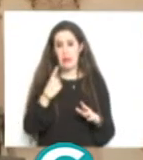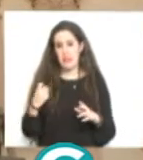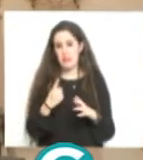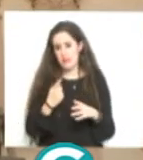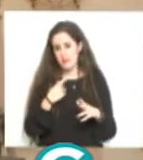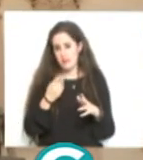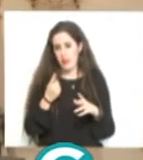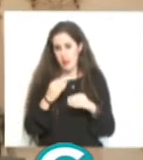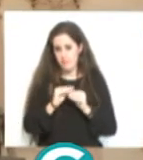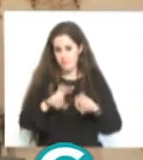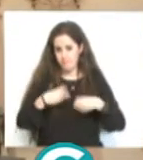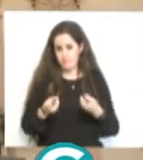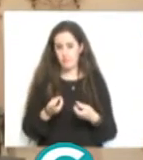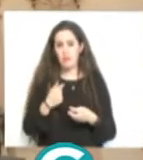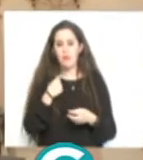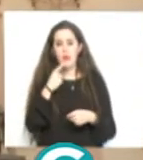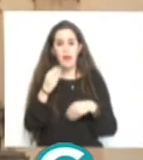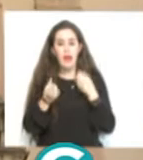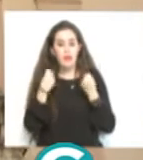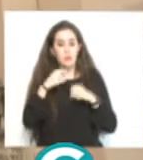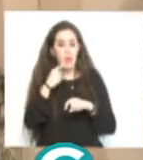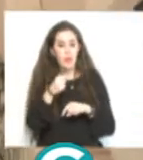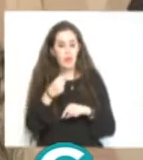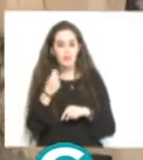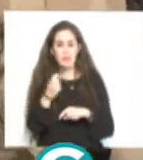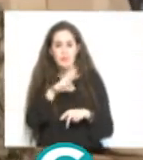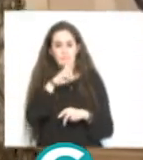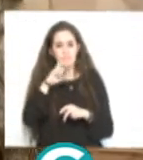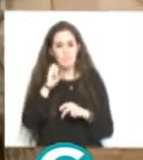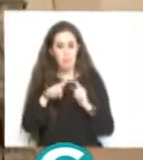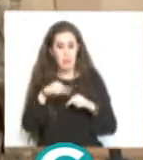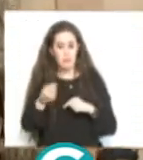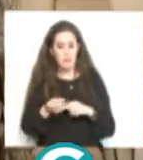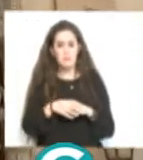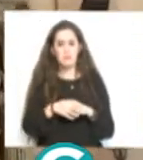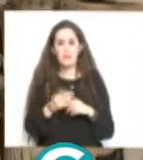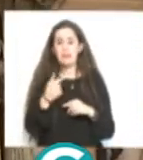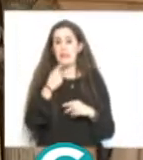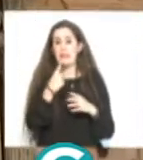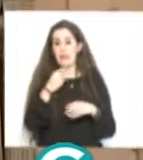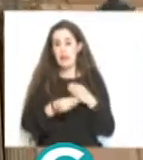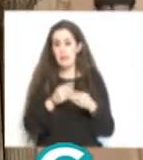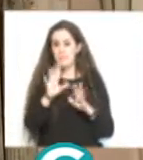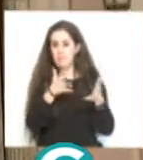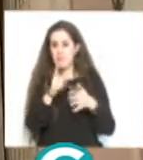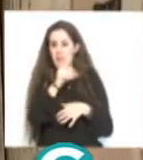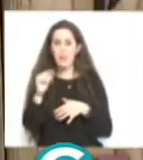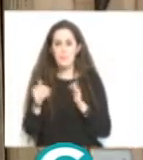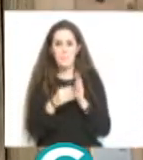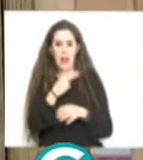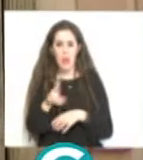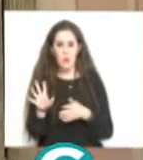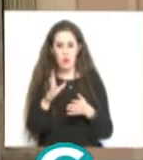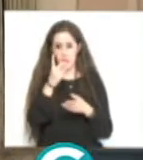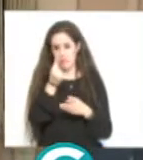intervención urgente. Una actuación que además permitirá su conservación posterior. La actuación se ha presupuestado en 100.000 euros y